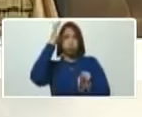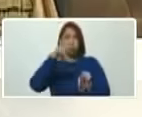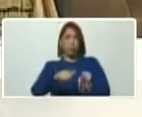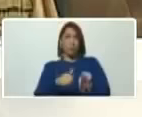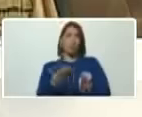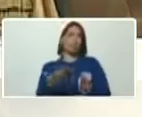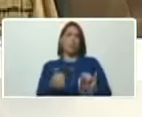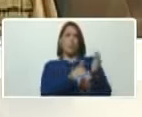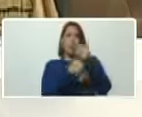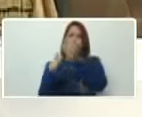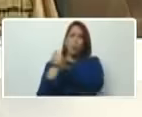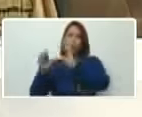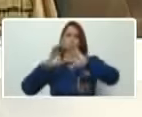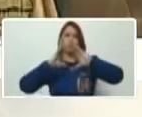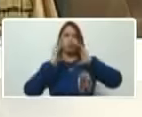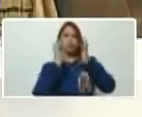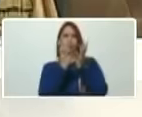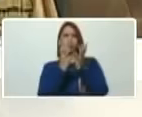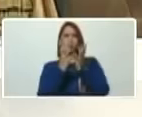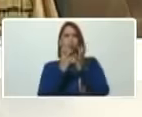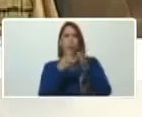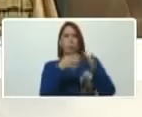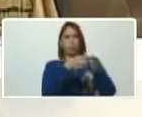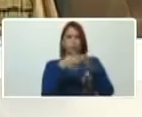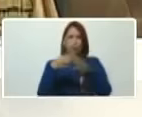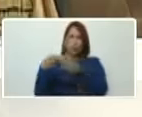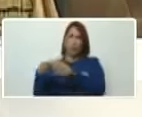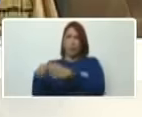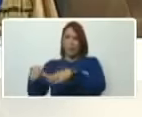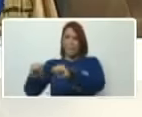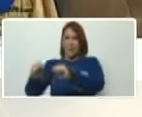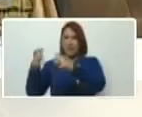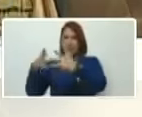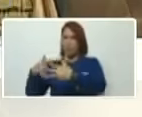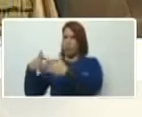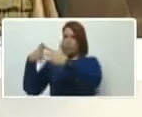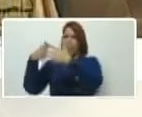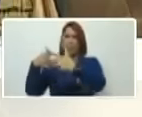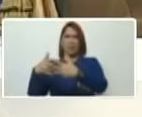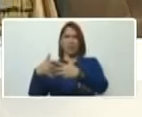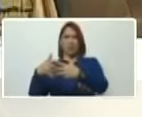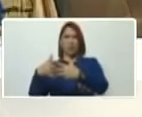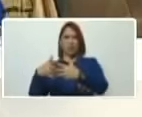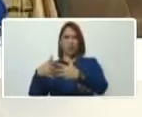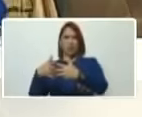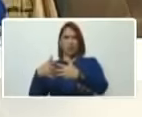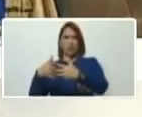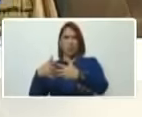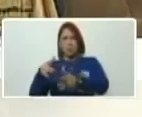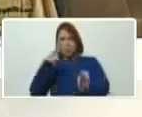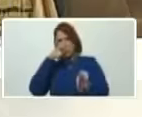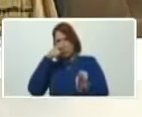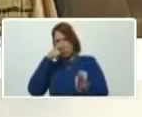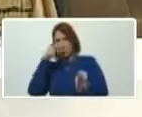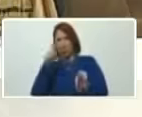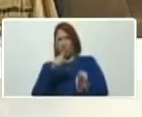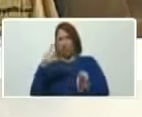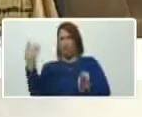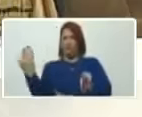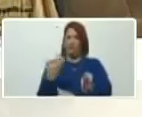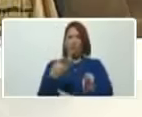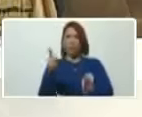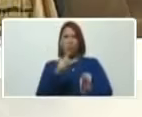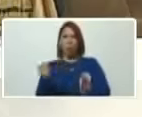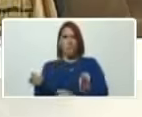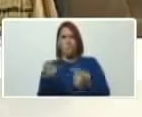mundo los equipos que el imperialismo norteamericano persigue para que no lleguen a Venezuela. Persiguen los